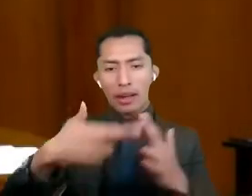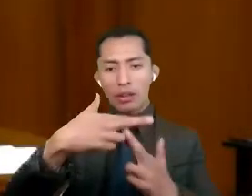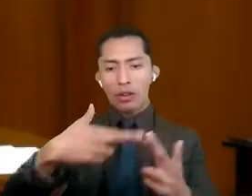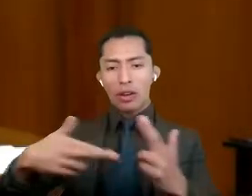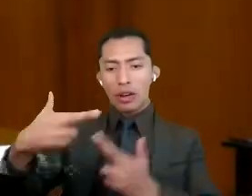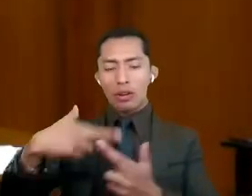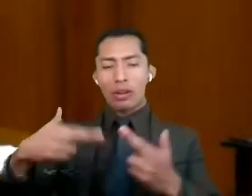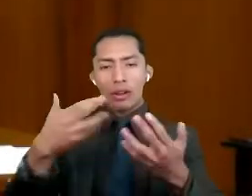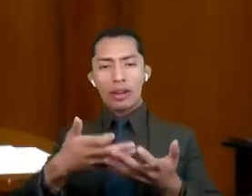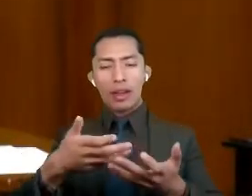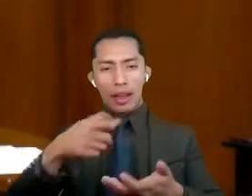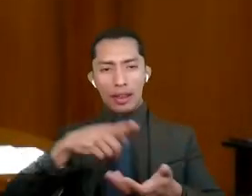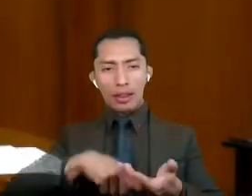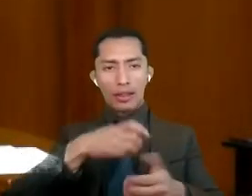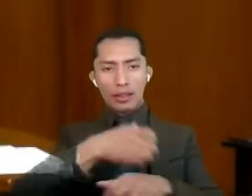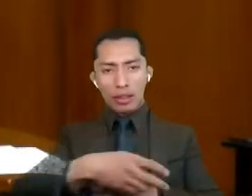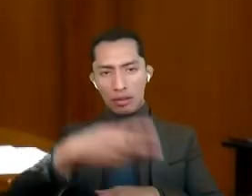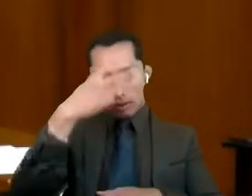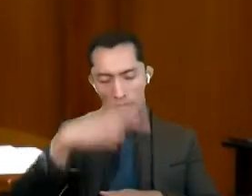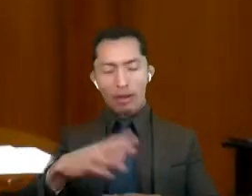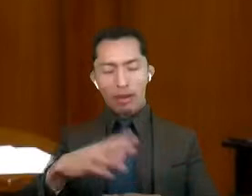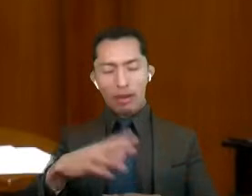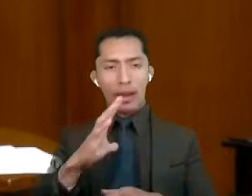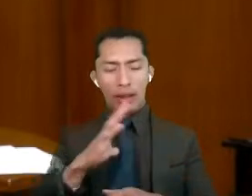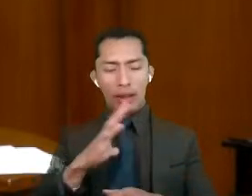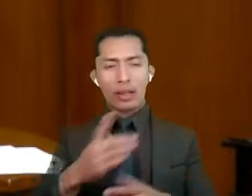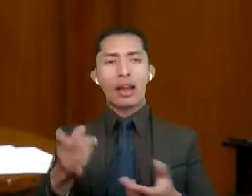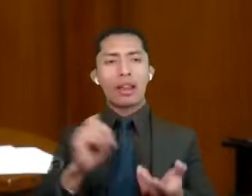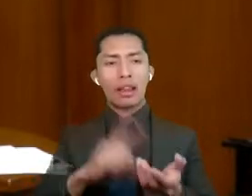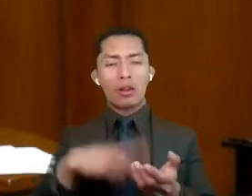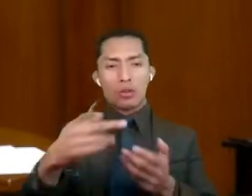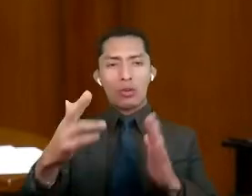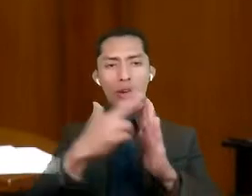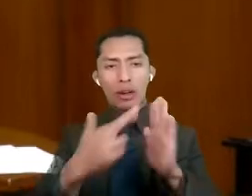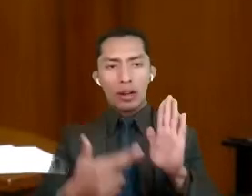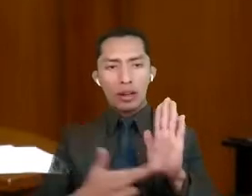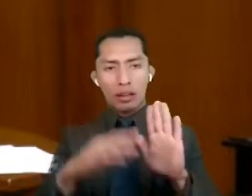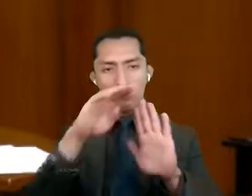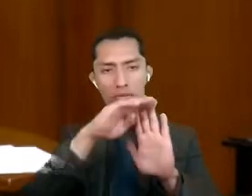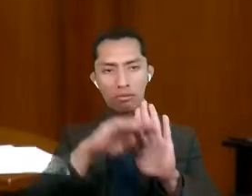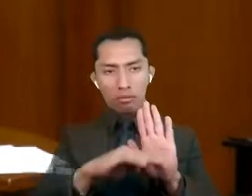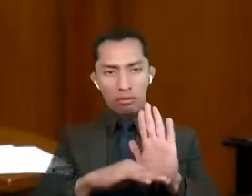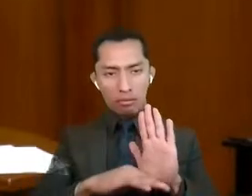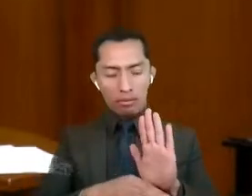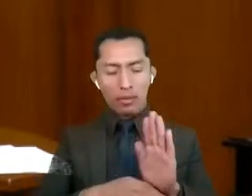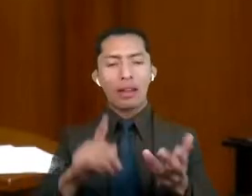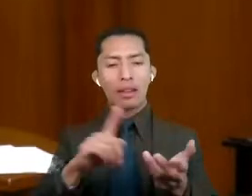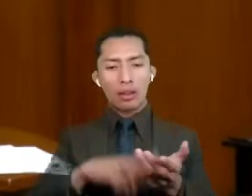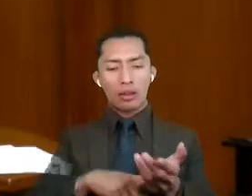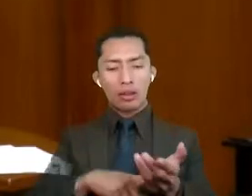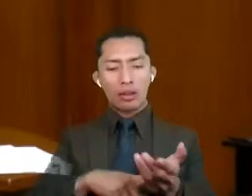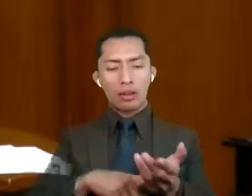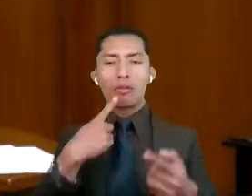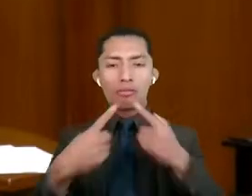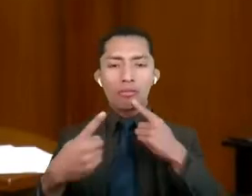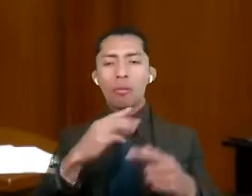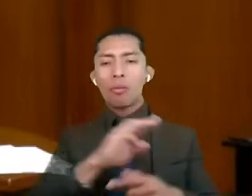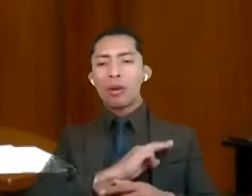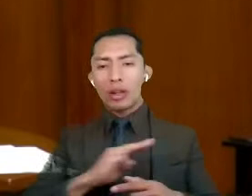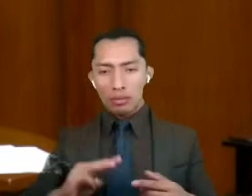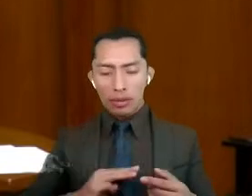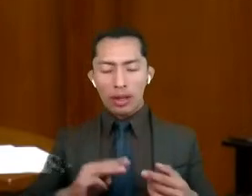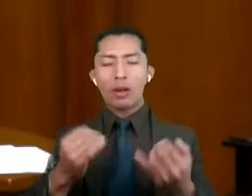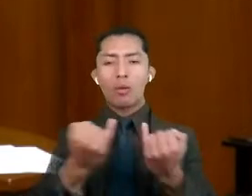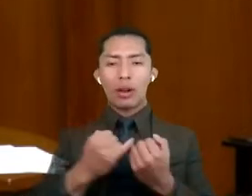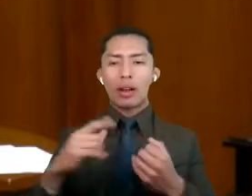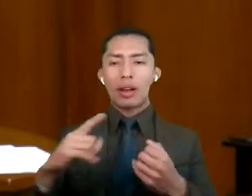territorio estatal. Se encuentran reguladas en el reglamento de los gabinetes y mesas de fortalecimiento municipal del Poder Ejecutivo del Estado